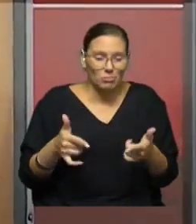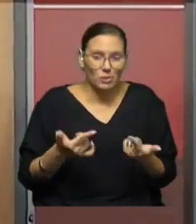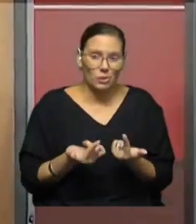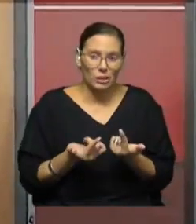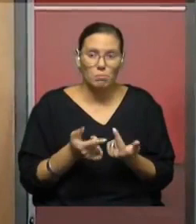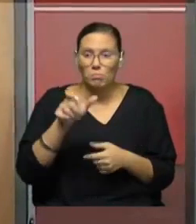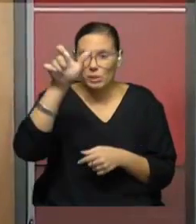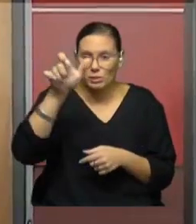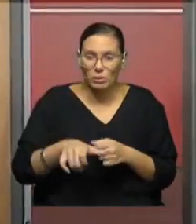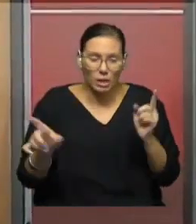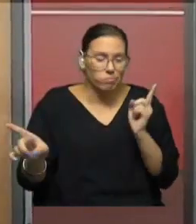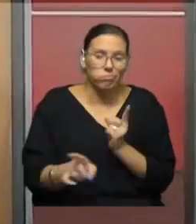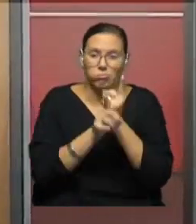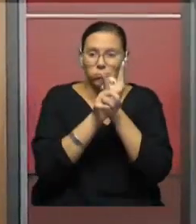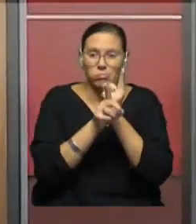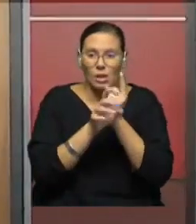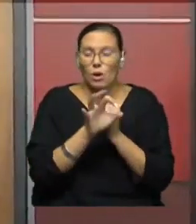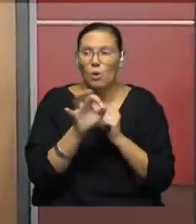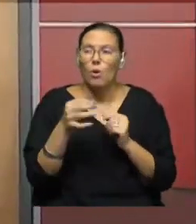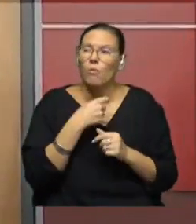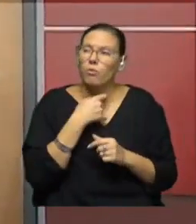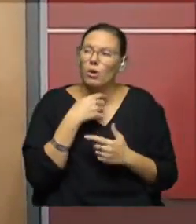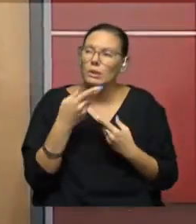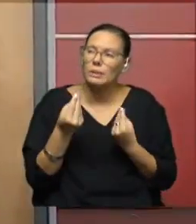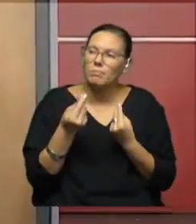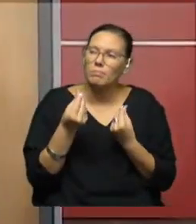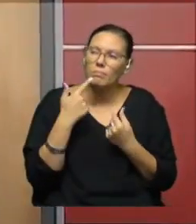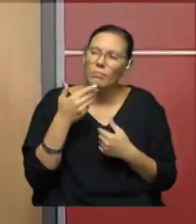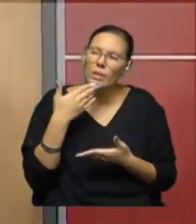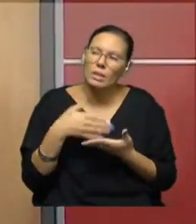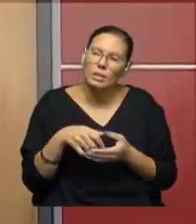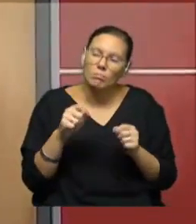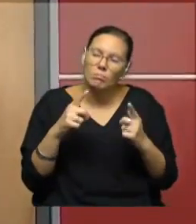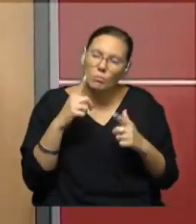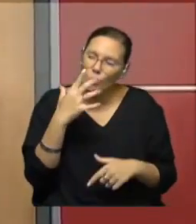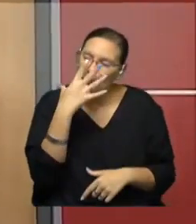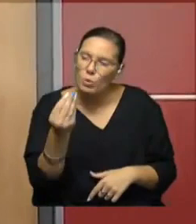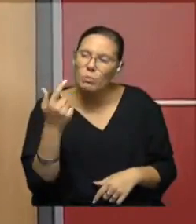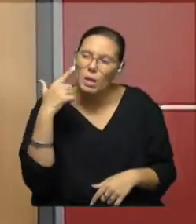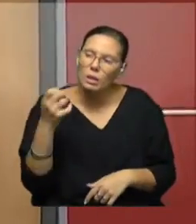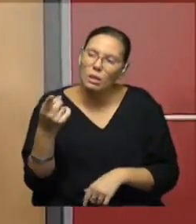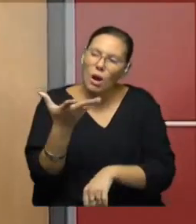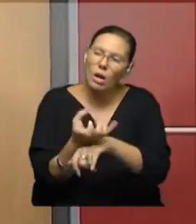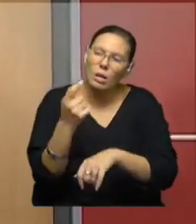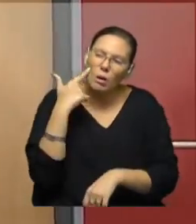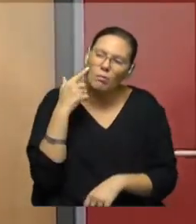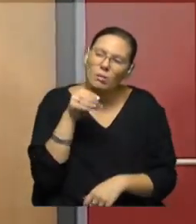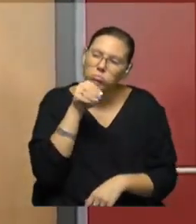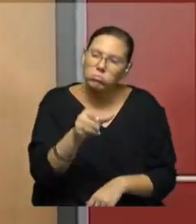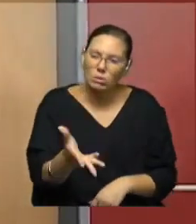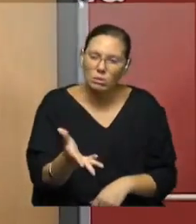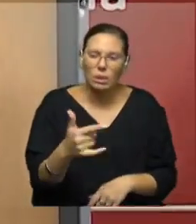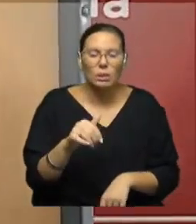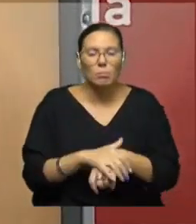Fueron personas con las que me crucé y hubo algo en sus voces que me llamó la atención y que dije, yo quiero capturar este momento,